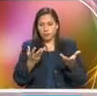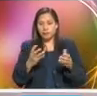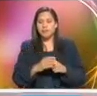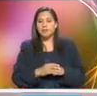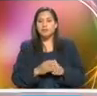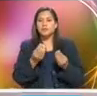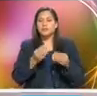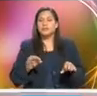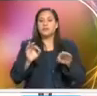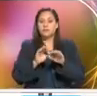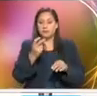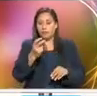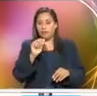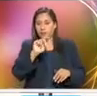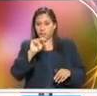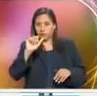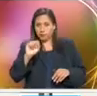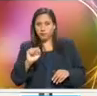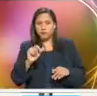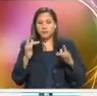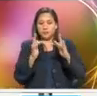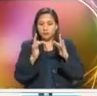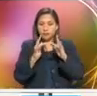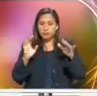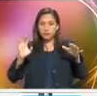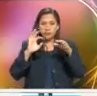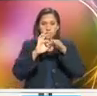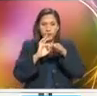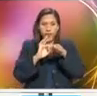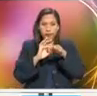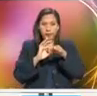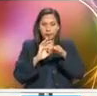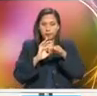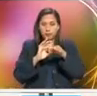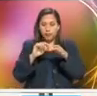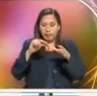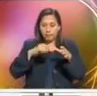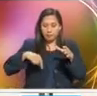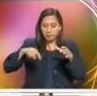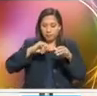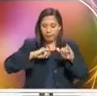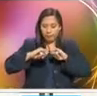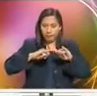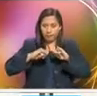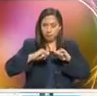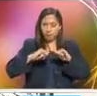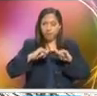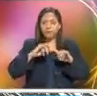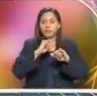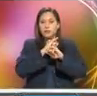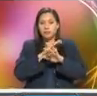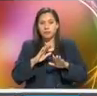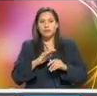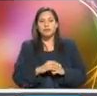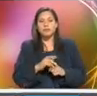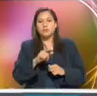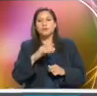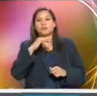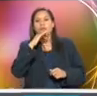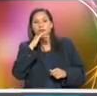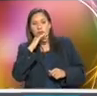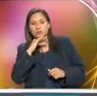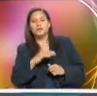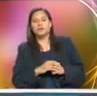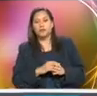que es muy relevante es que esta aplicación se conecta al sistema que está conjuntando toda la información de la